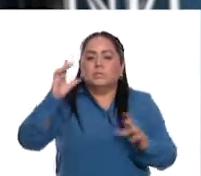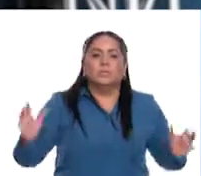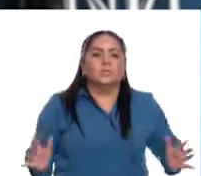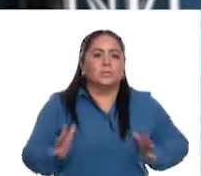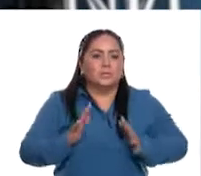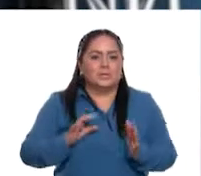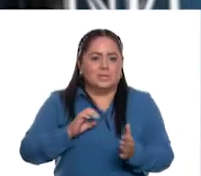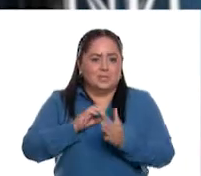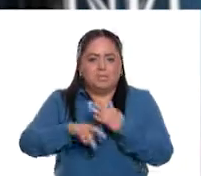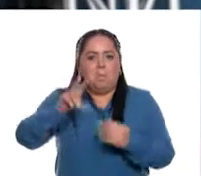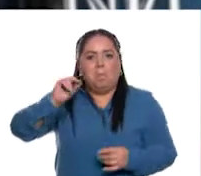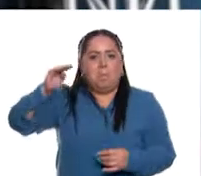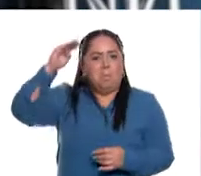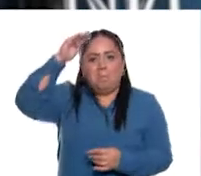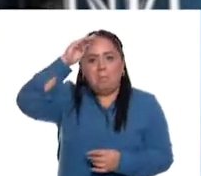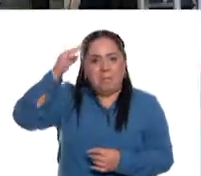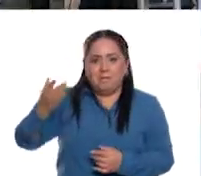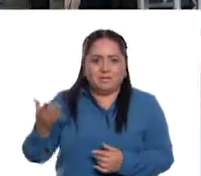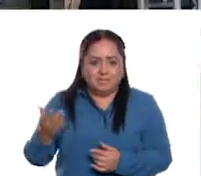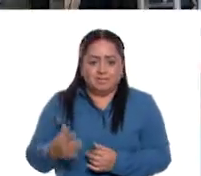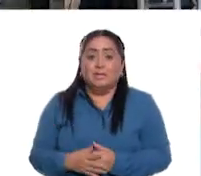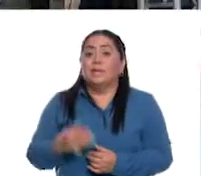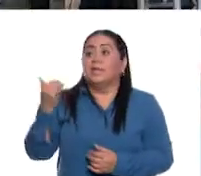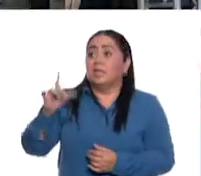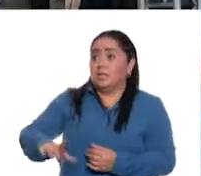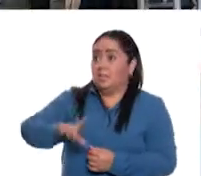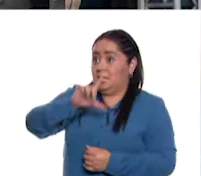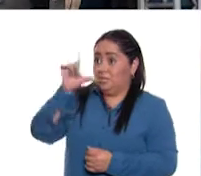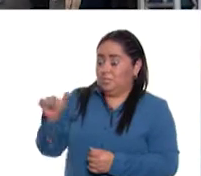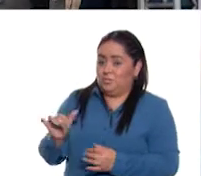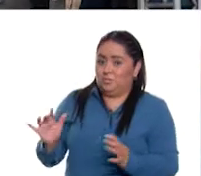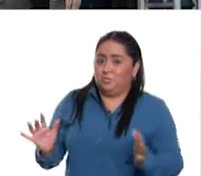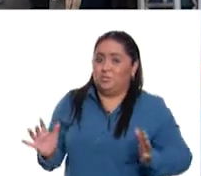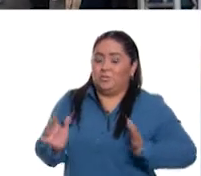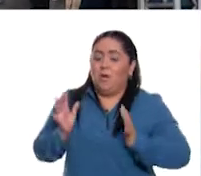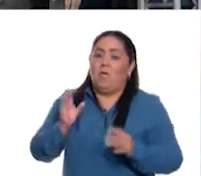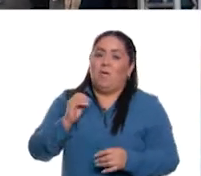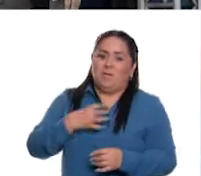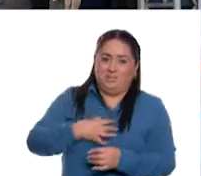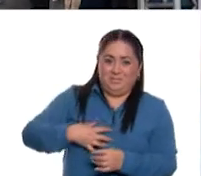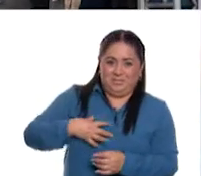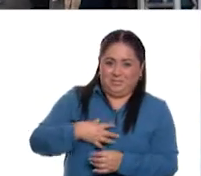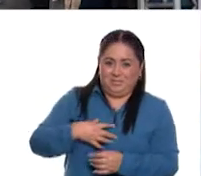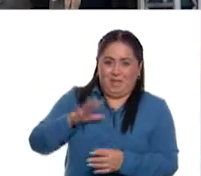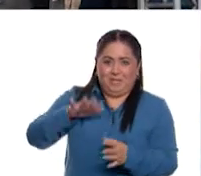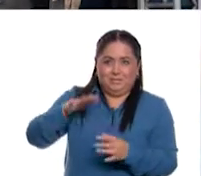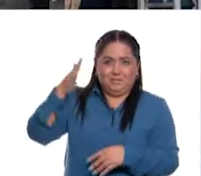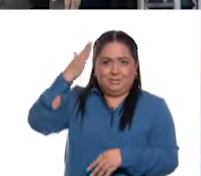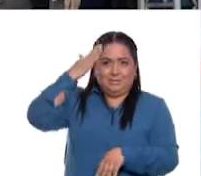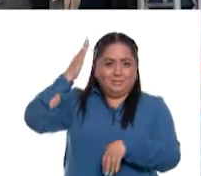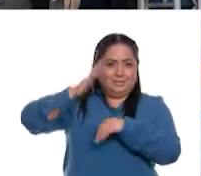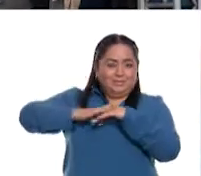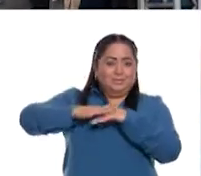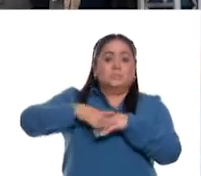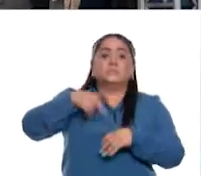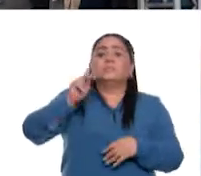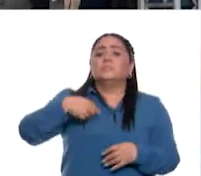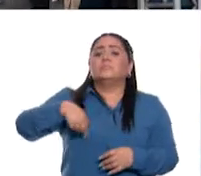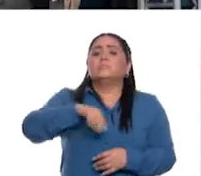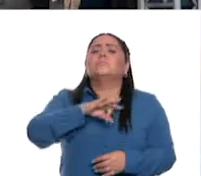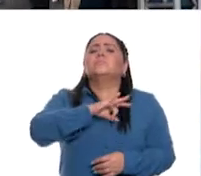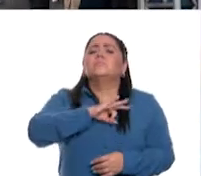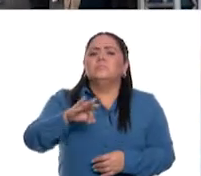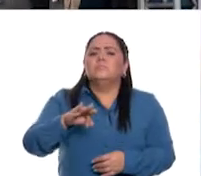una situación inesperada. Y luego de la impresión y la emoción que nos queda en la memoria, nosotros